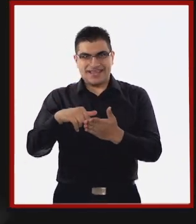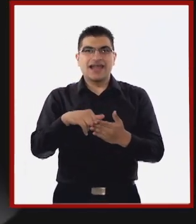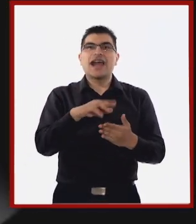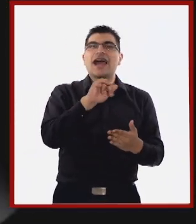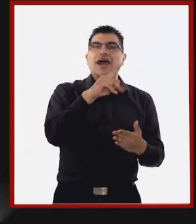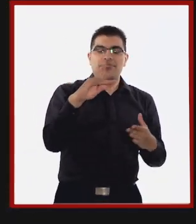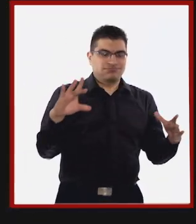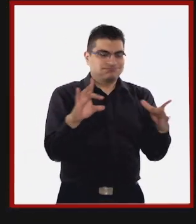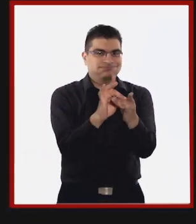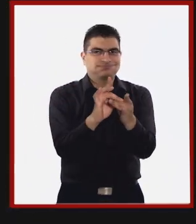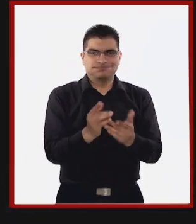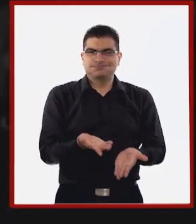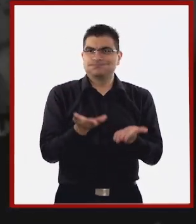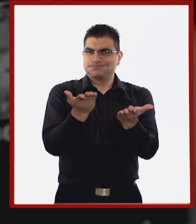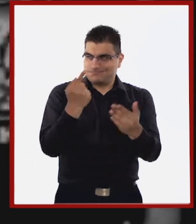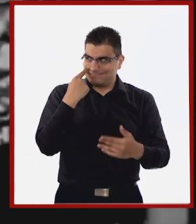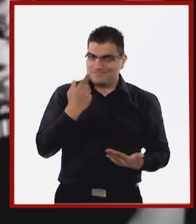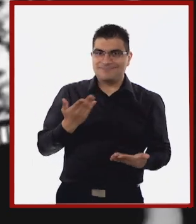¿Quiénes son?